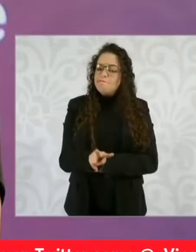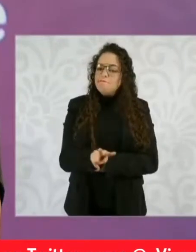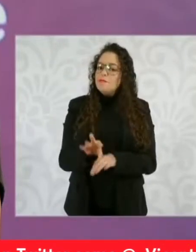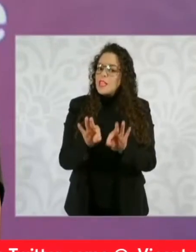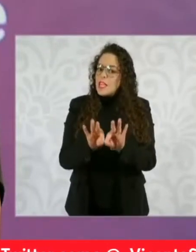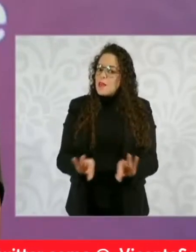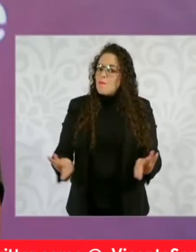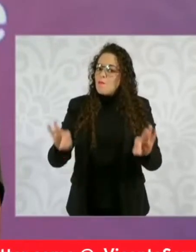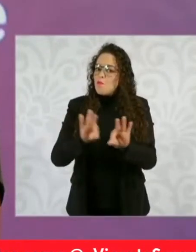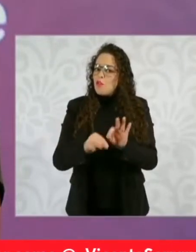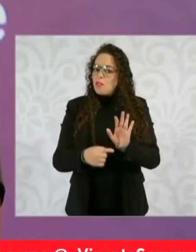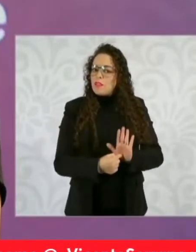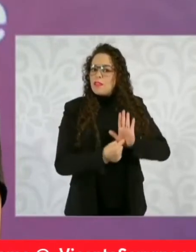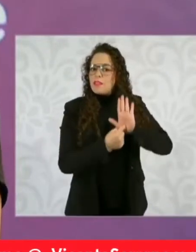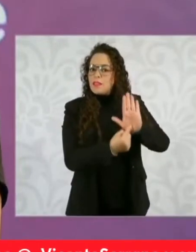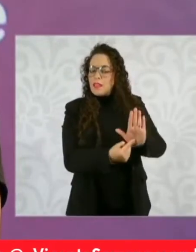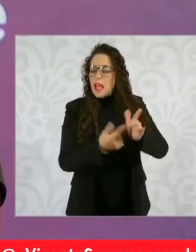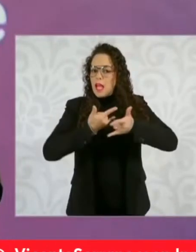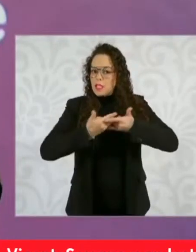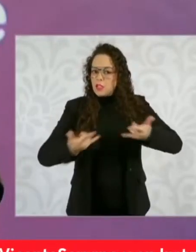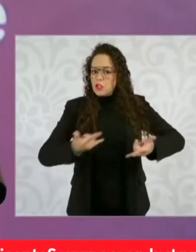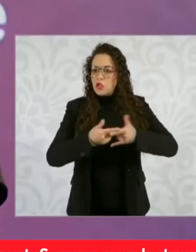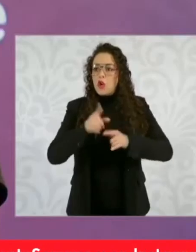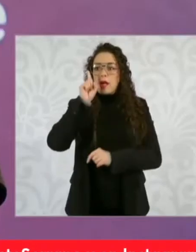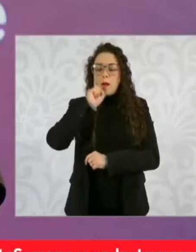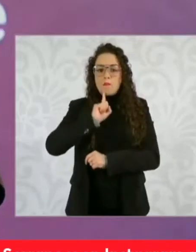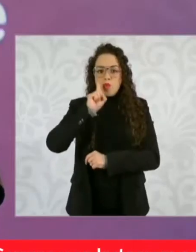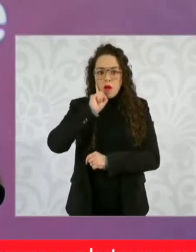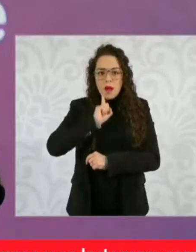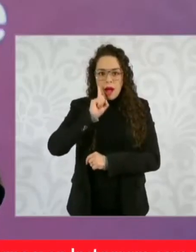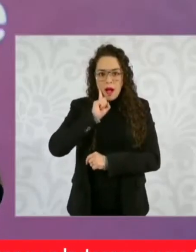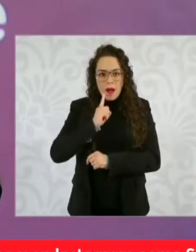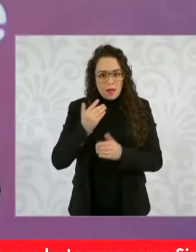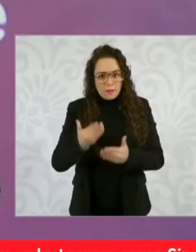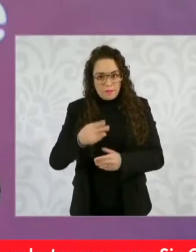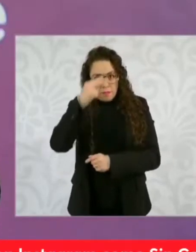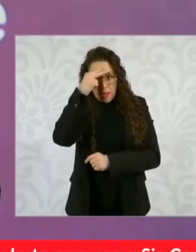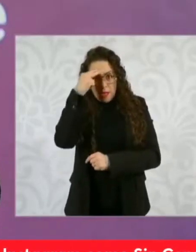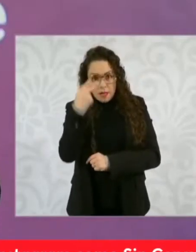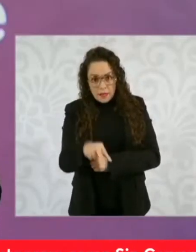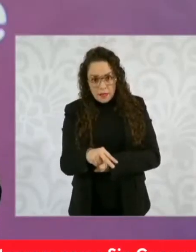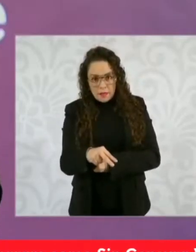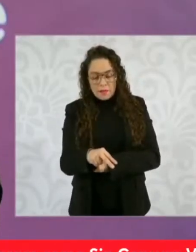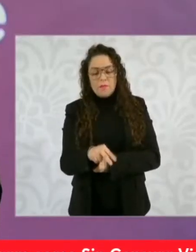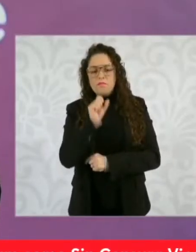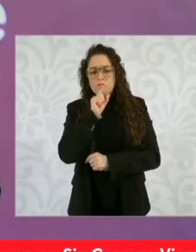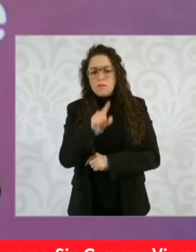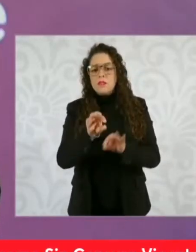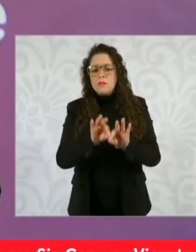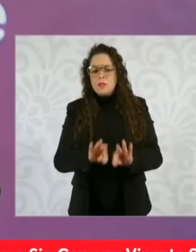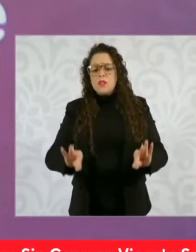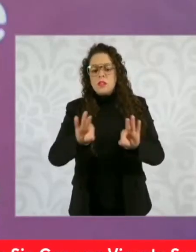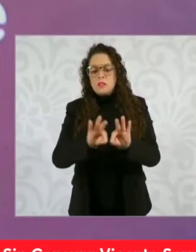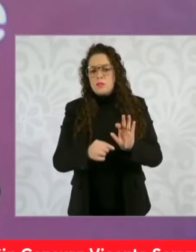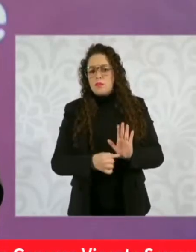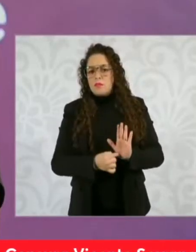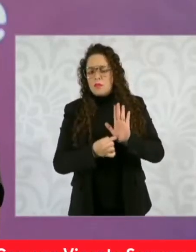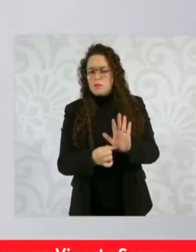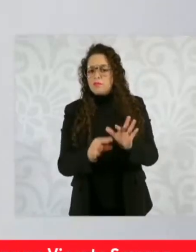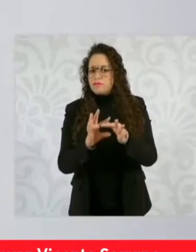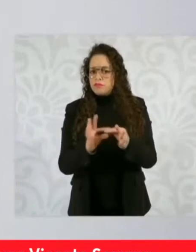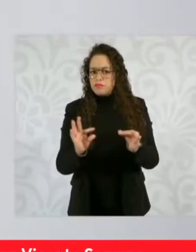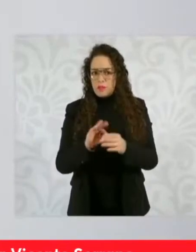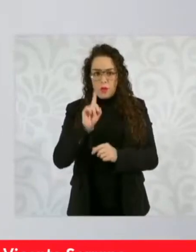estas secciones de mujeres en la historia, sino por qué es importante hablar de la posibilidad de que ahora las